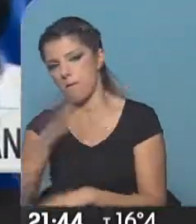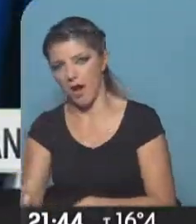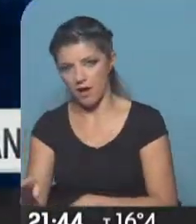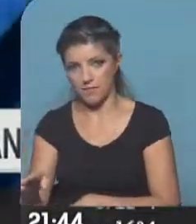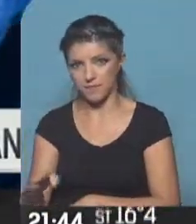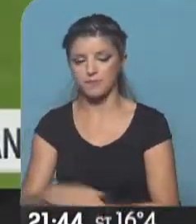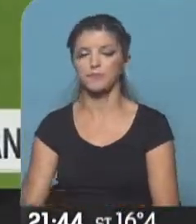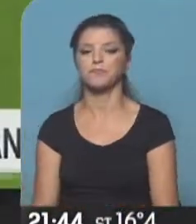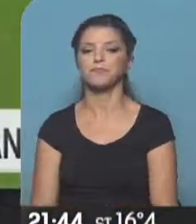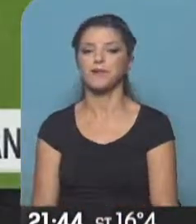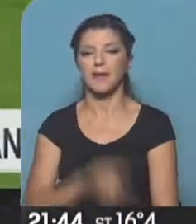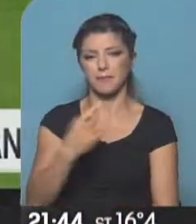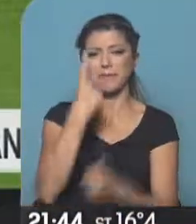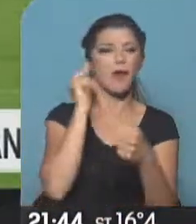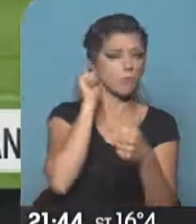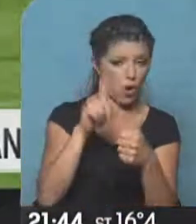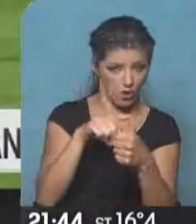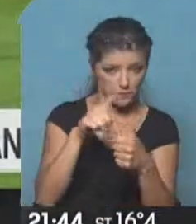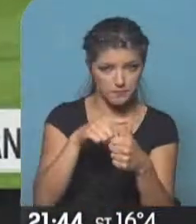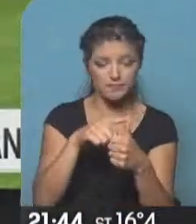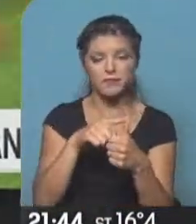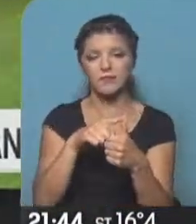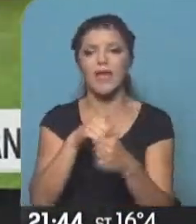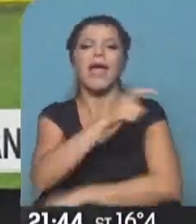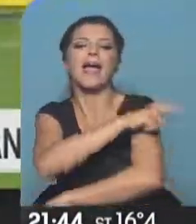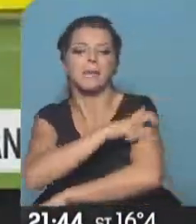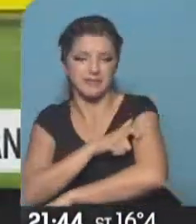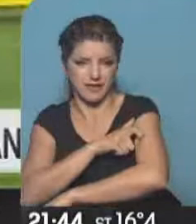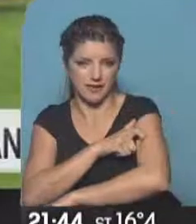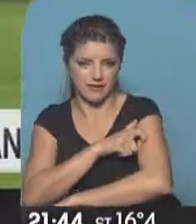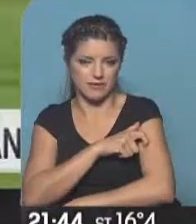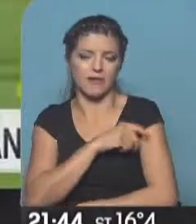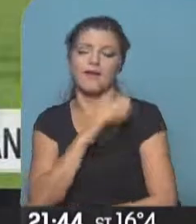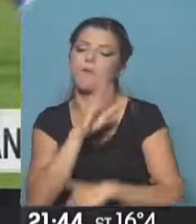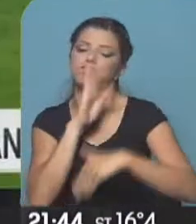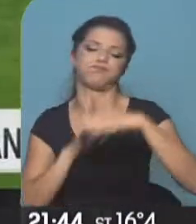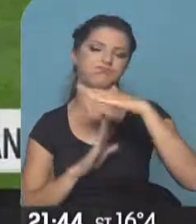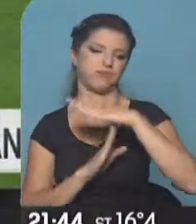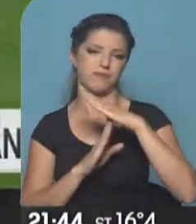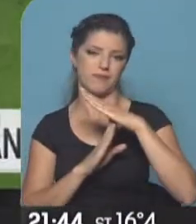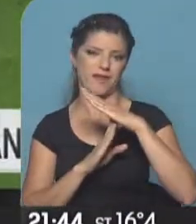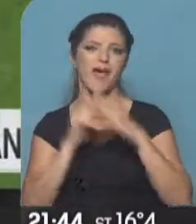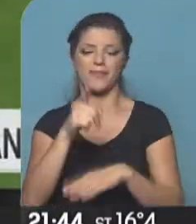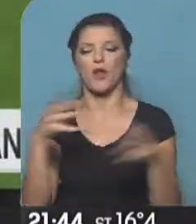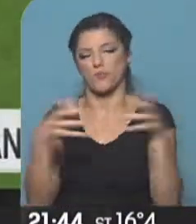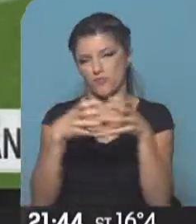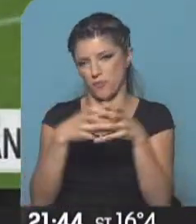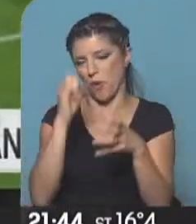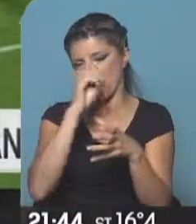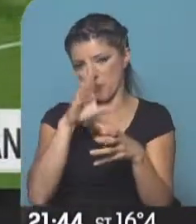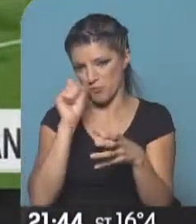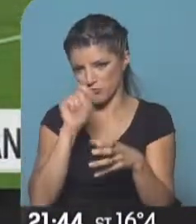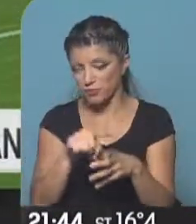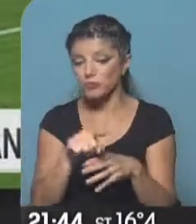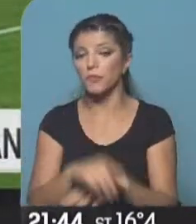primero del Papu, capitán e ídolo absoluto en el equipo bergamasco. Y el